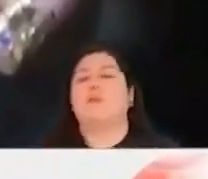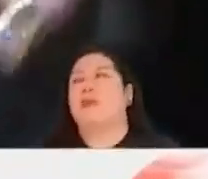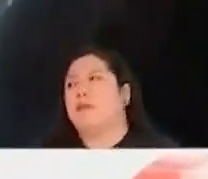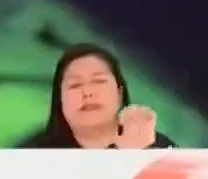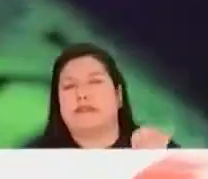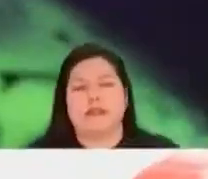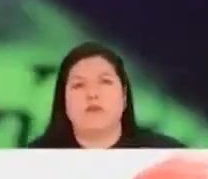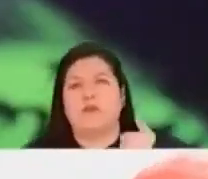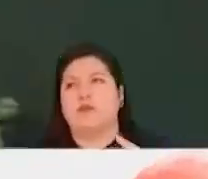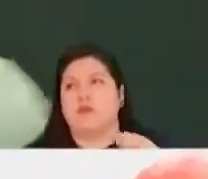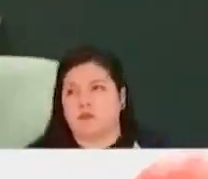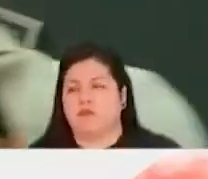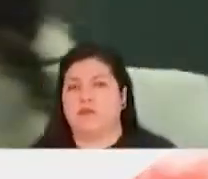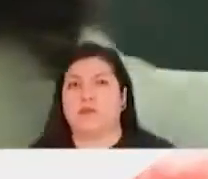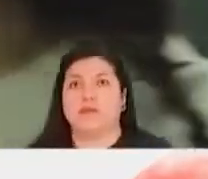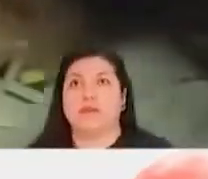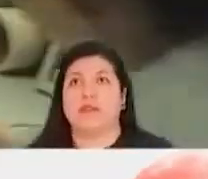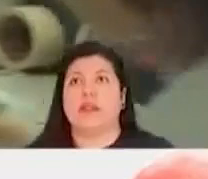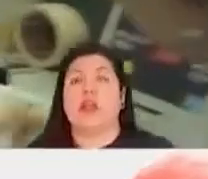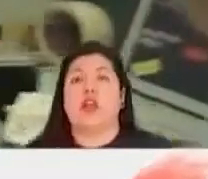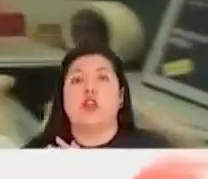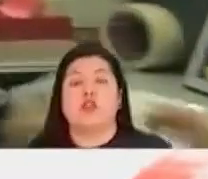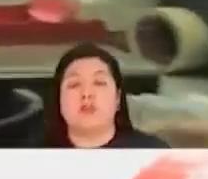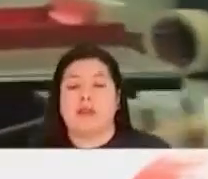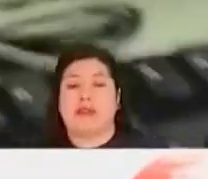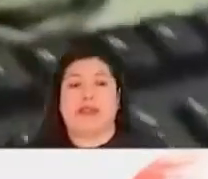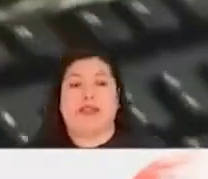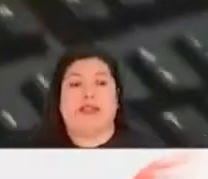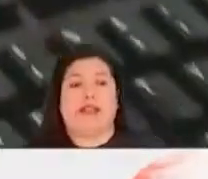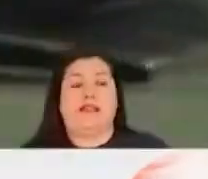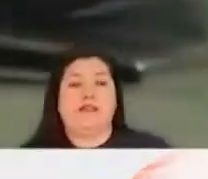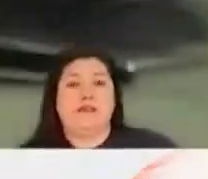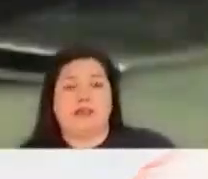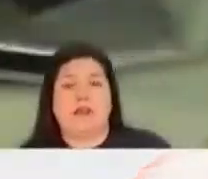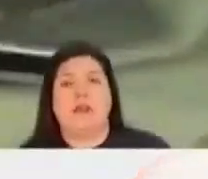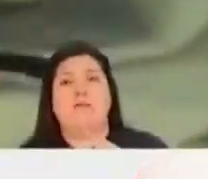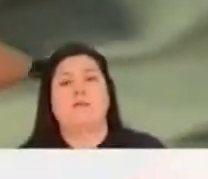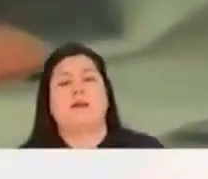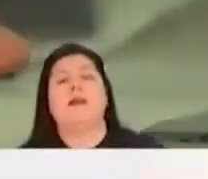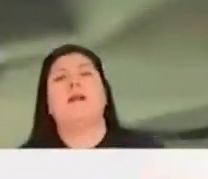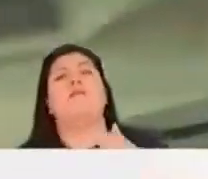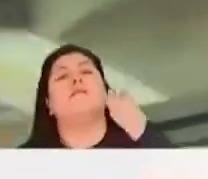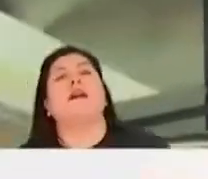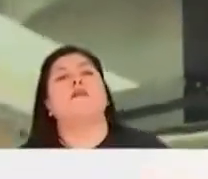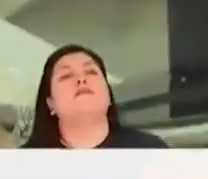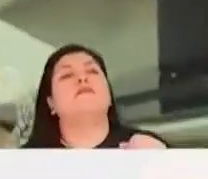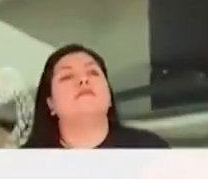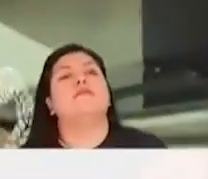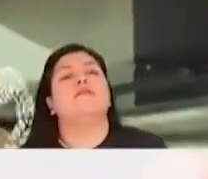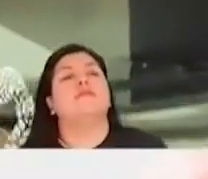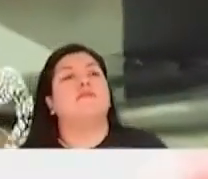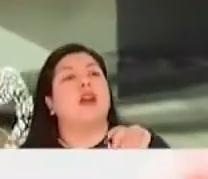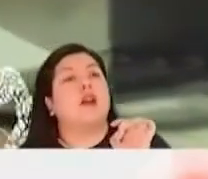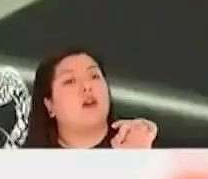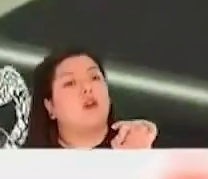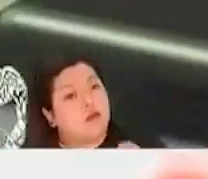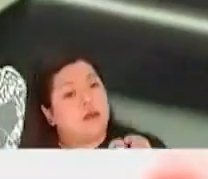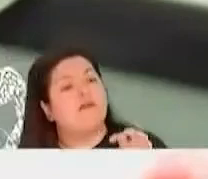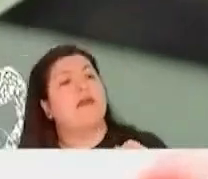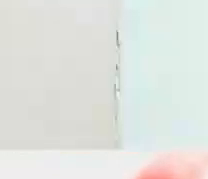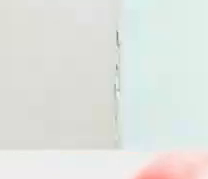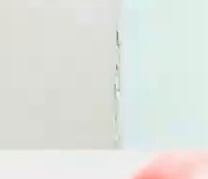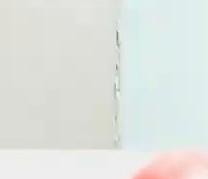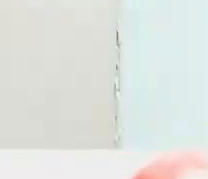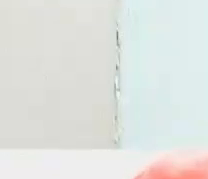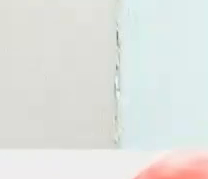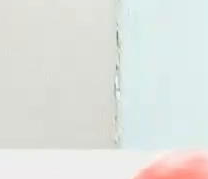Nacional espera aumentar la cifra, ya que es importante que la comunidad entienda que la transición a cédula digital será obligatoria a partir del próximo año. Como